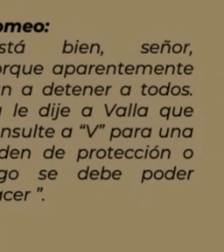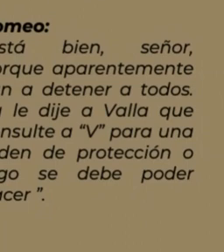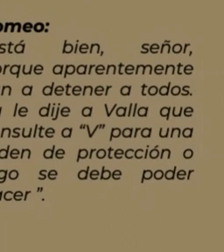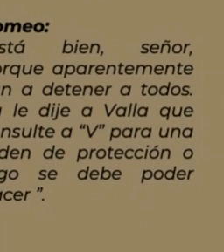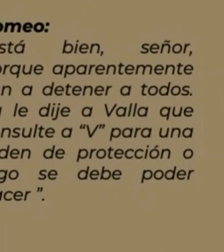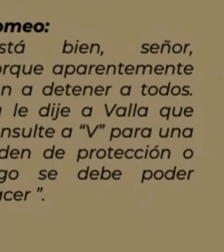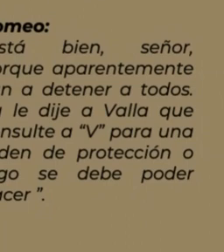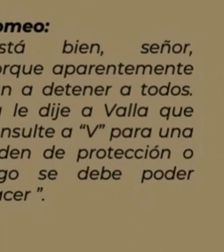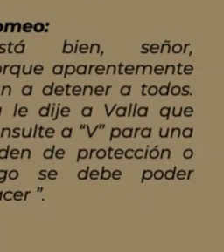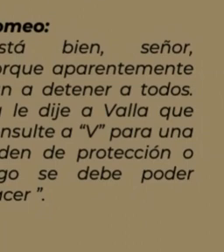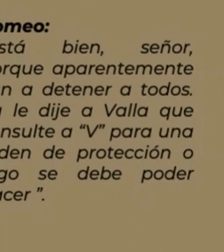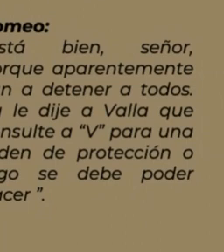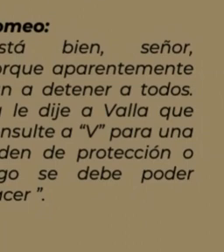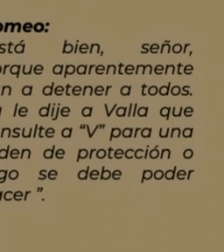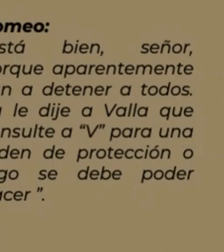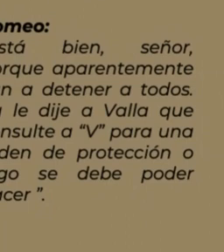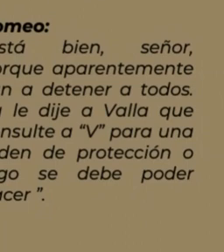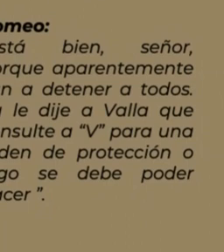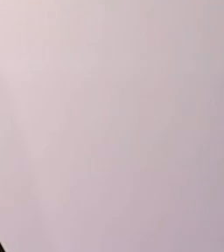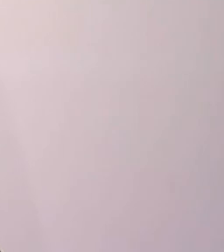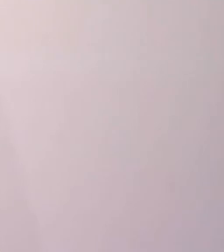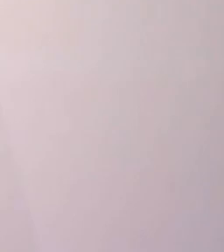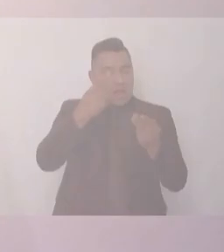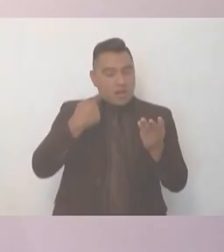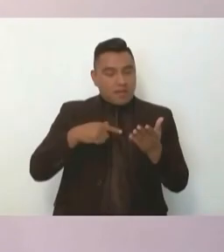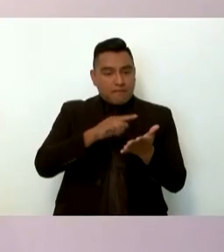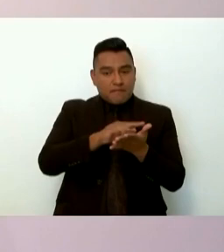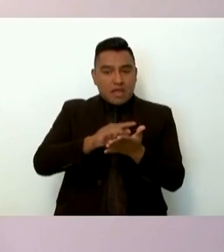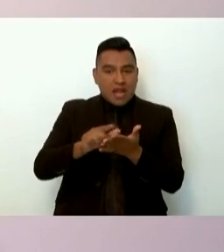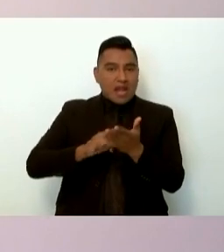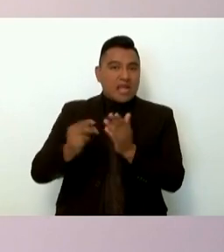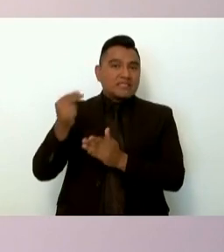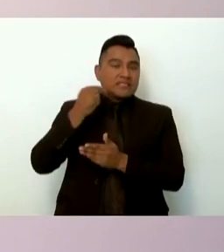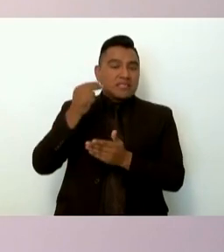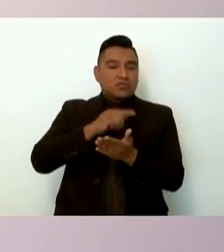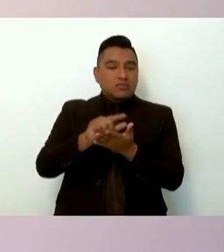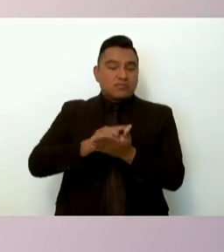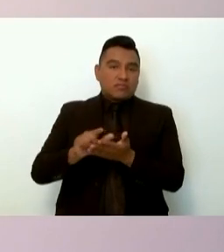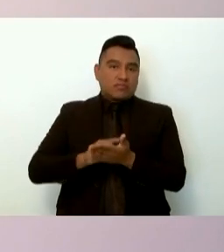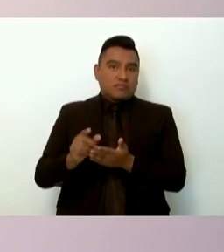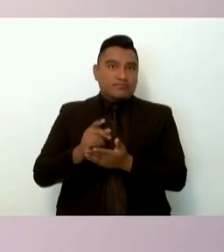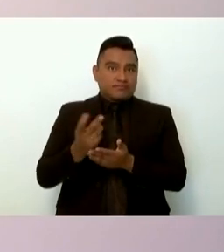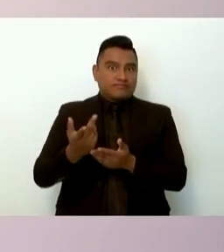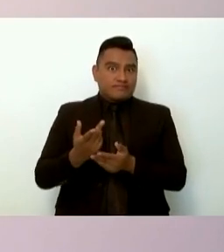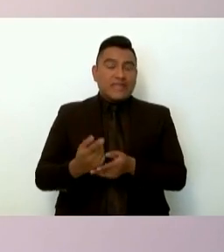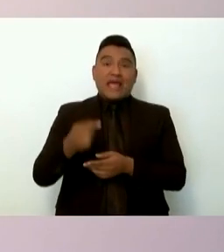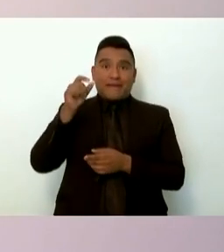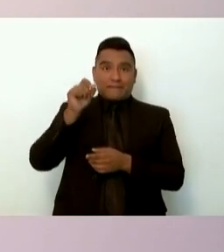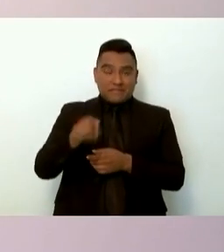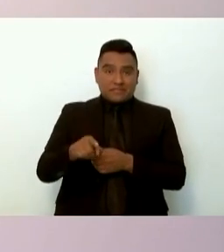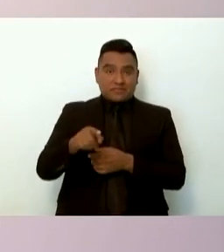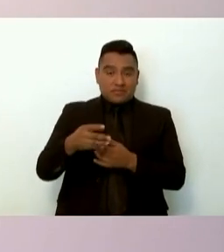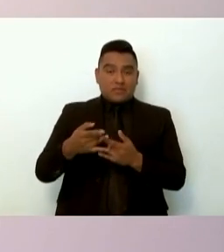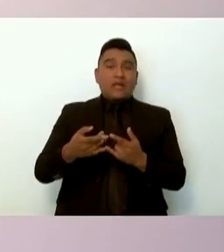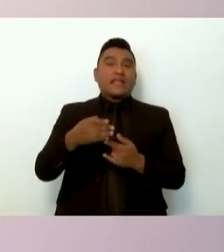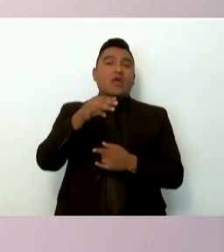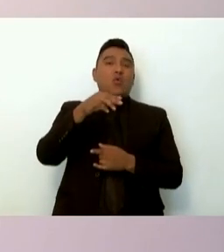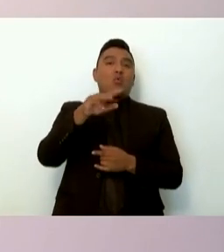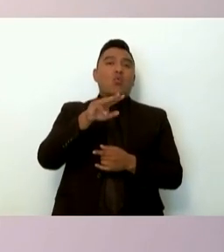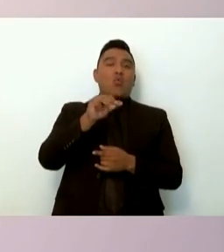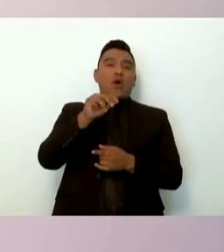para comprar material para limpiar la evidencia del asesinato y desaparición de los estudiantes. En su declaración, Walter N.,